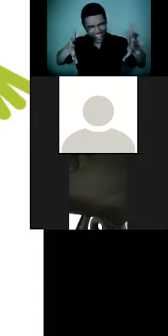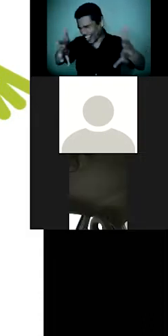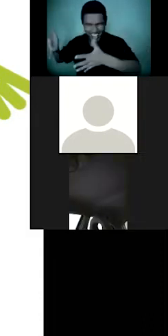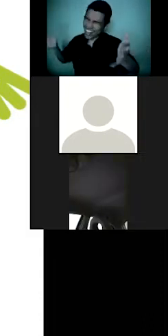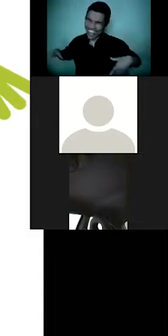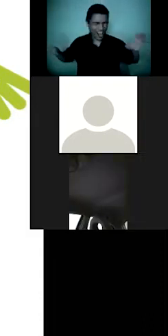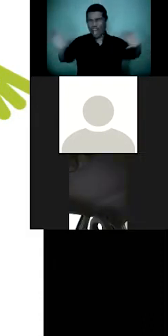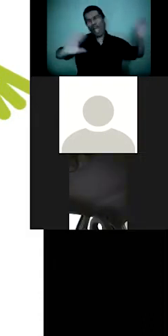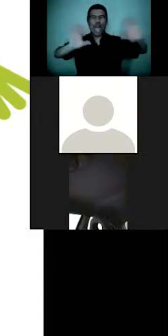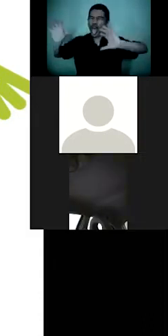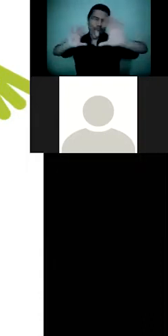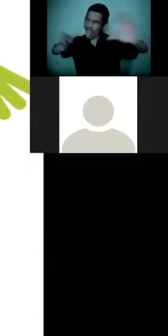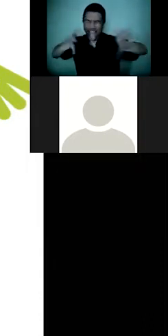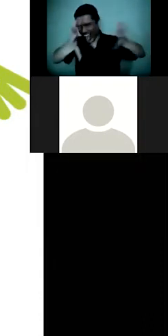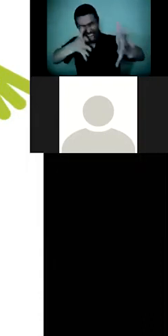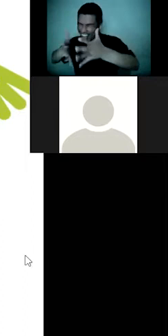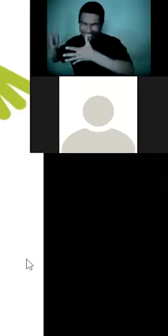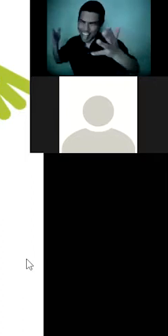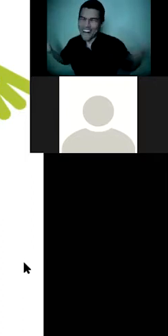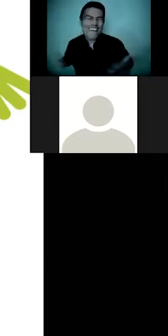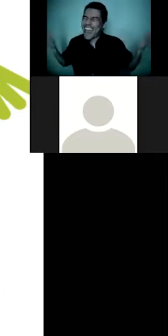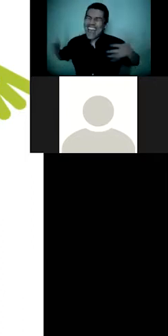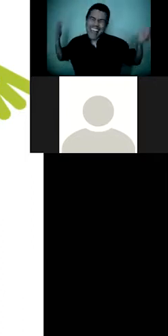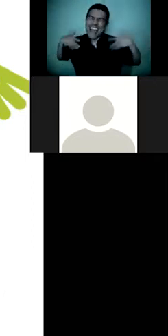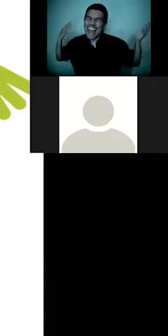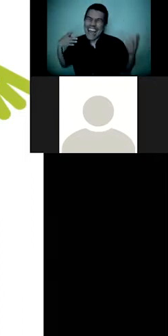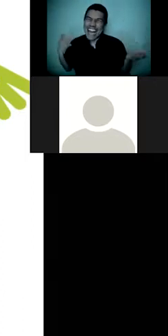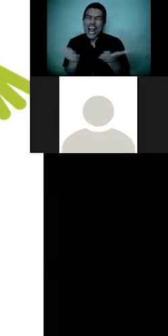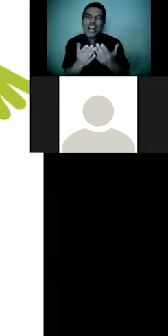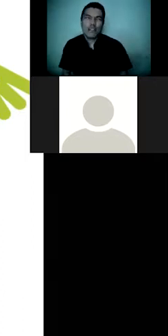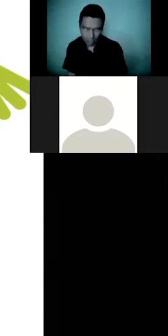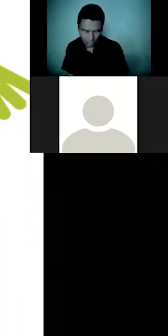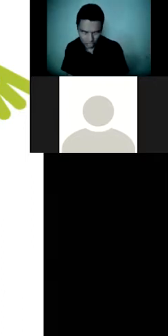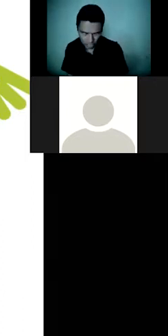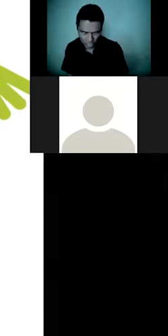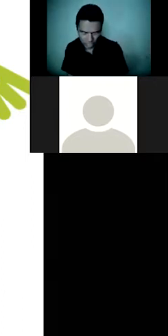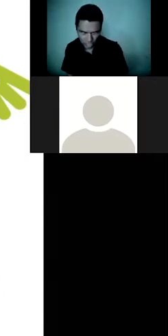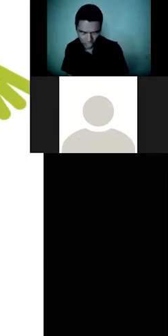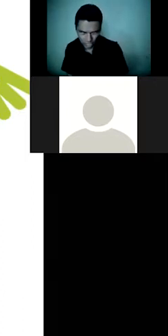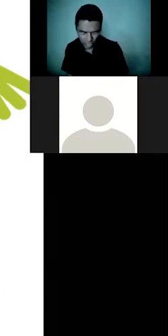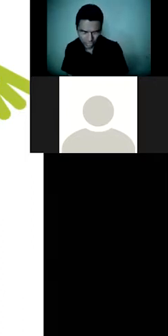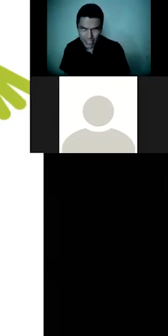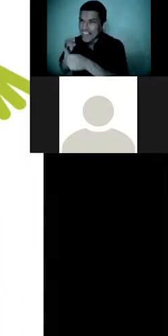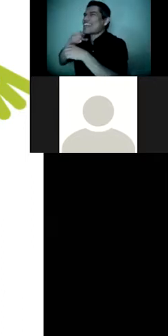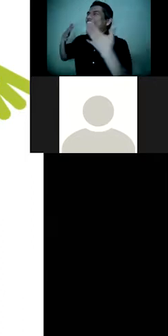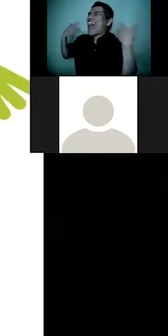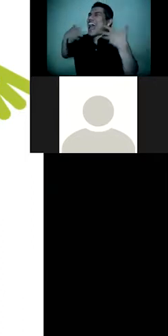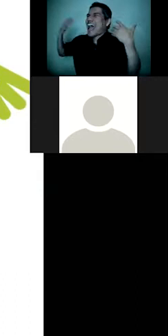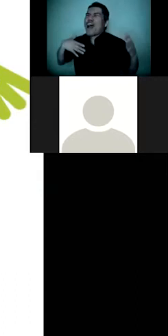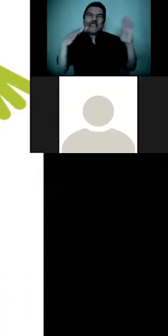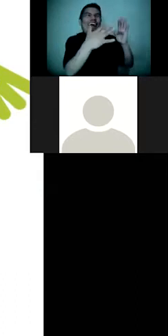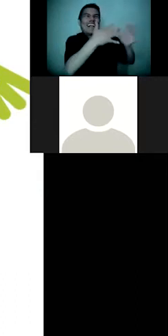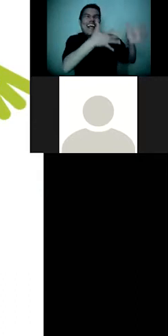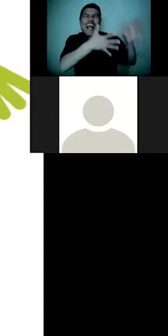mundo, hablaba, conversaba con mis amigos, hablaba con todo el mundo, era maravilloso, ¿no? Yo estaba feliz y el colegio era,